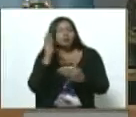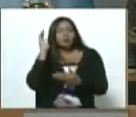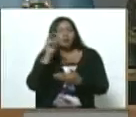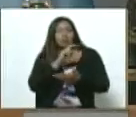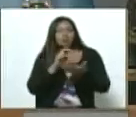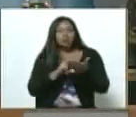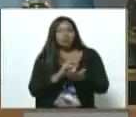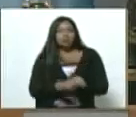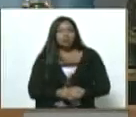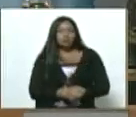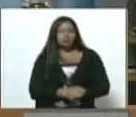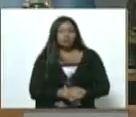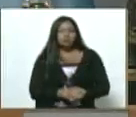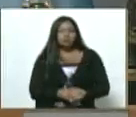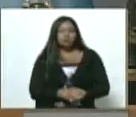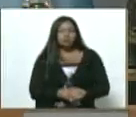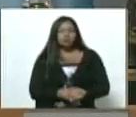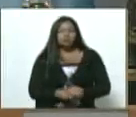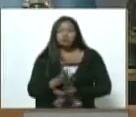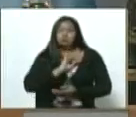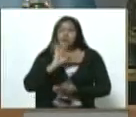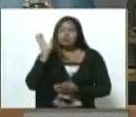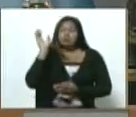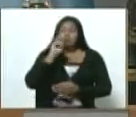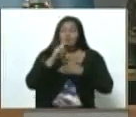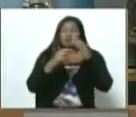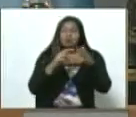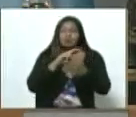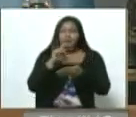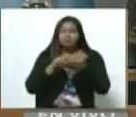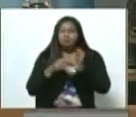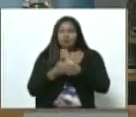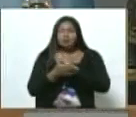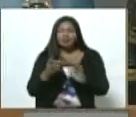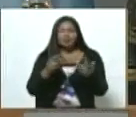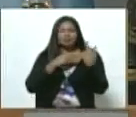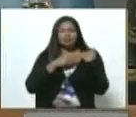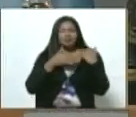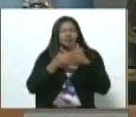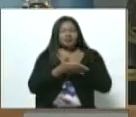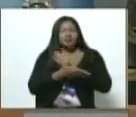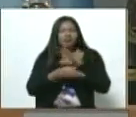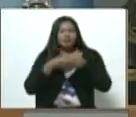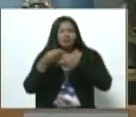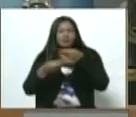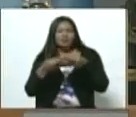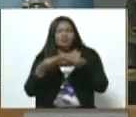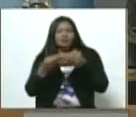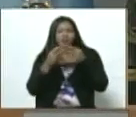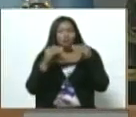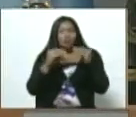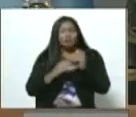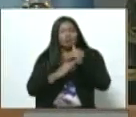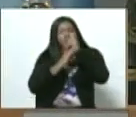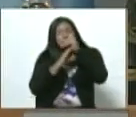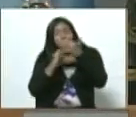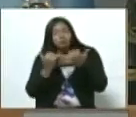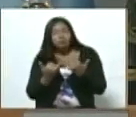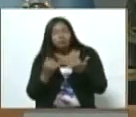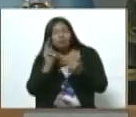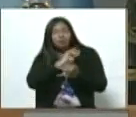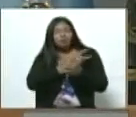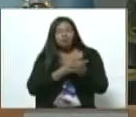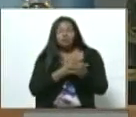Nacional, y que esa Asamblea ya electa se encargó de elegir la cabeza, la dirección del